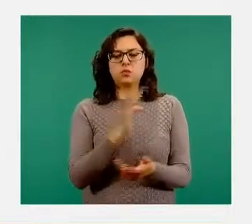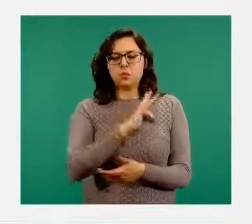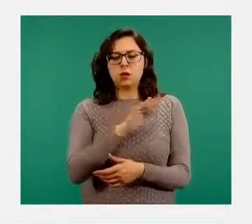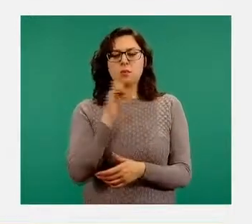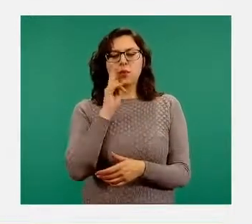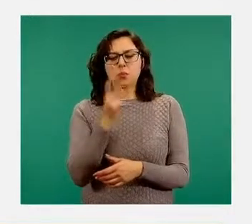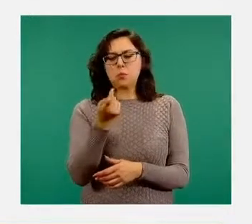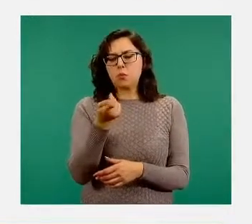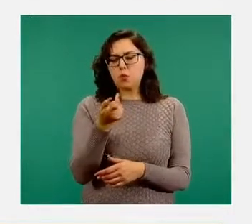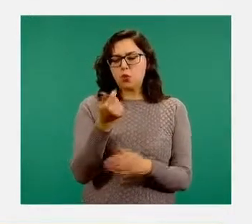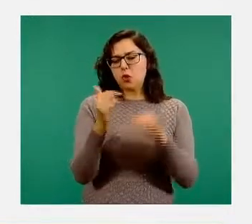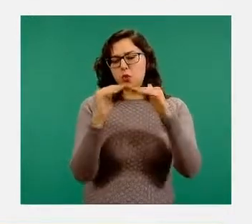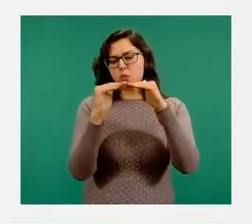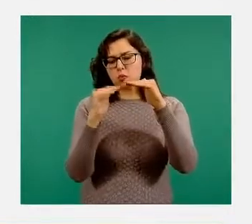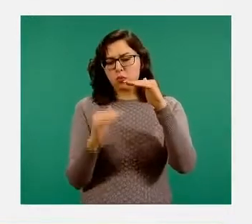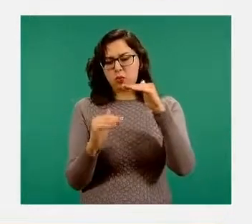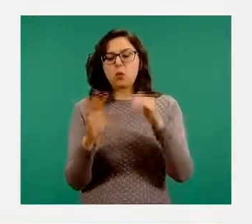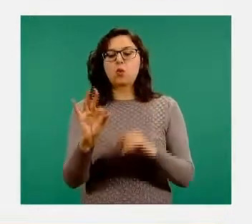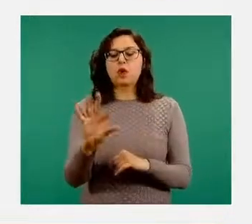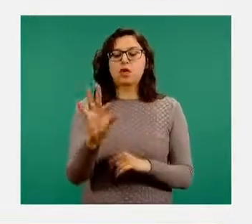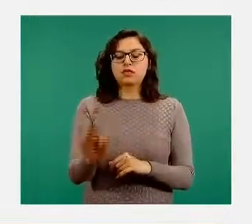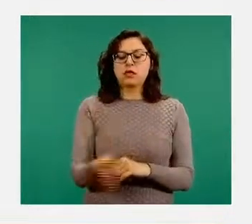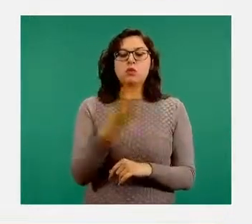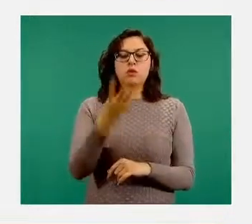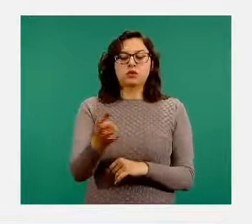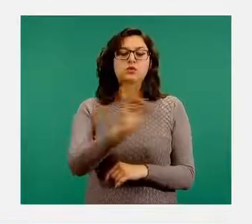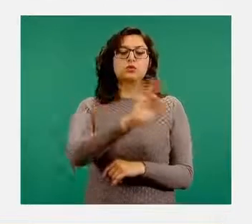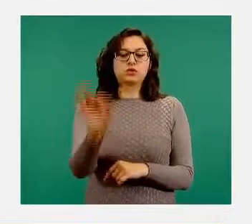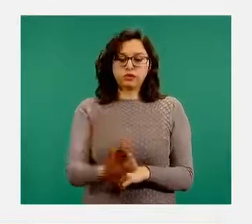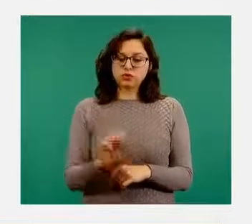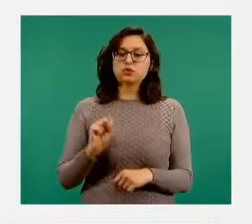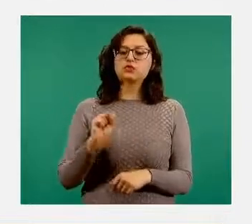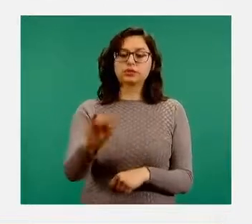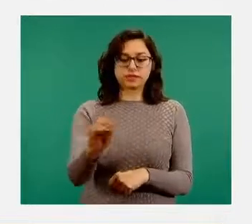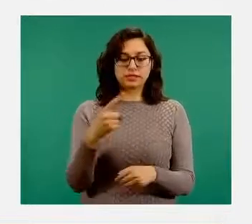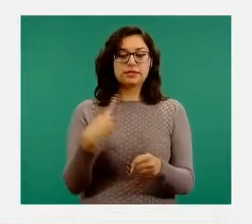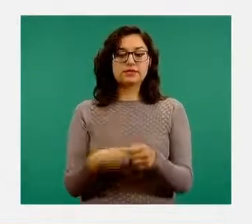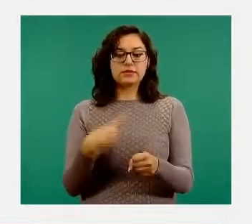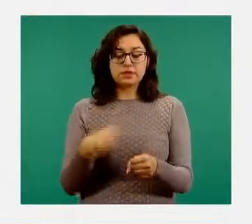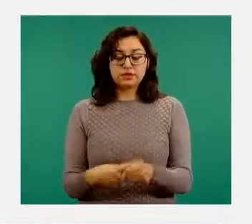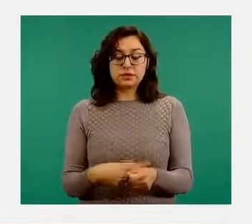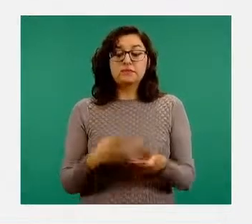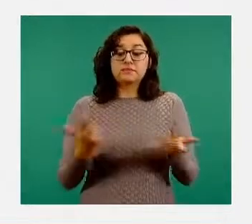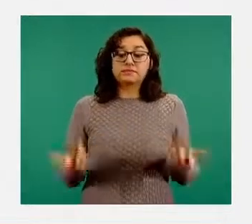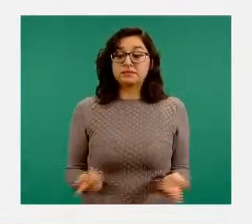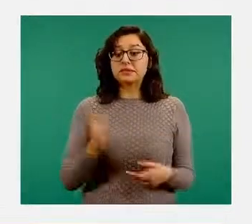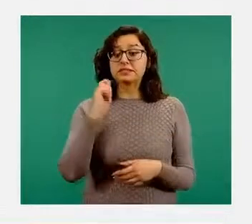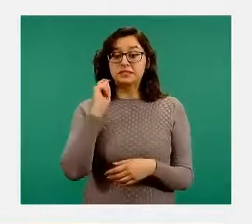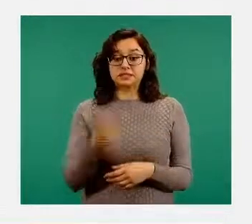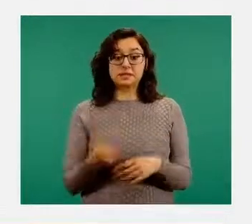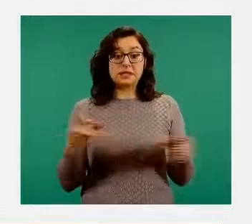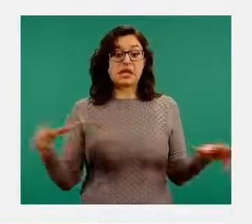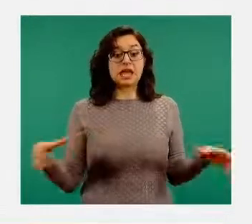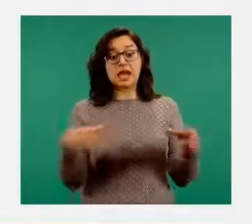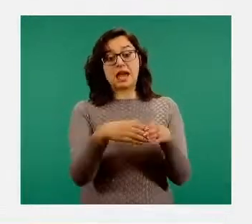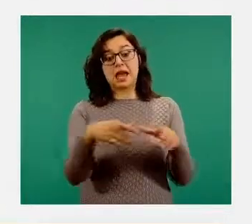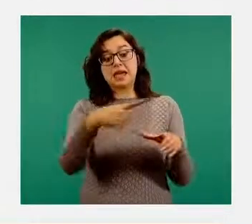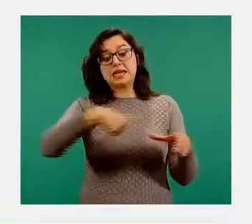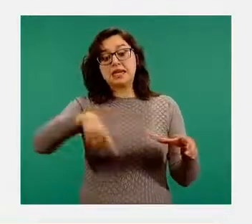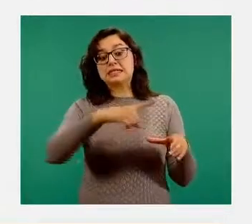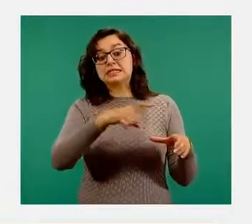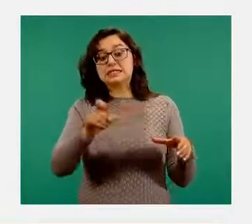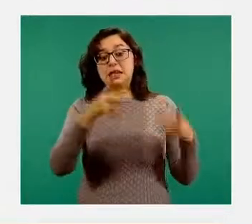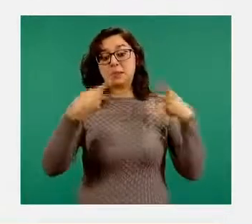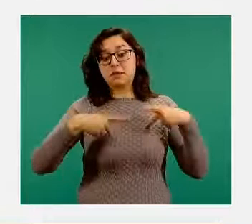descenso, abre con un 44% de positividad. Esto quiere decir que de cada 100 personas que en su momento